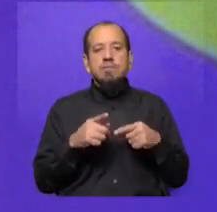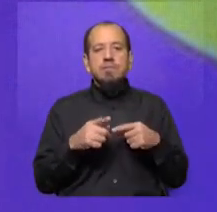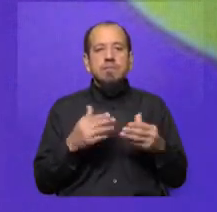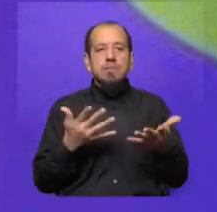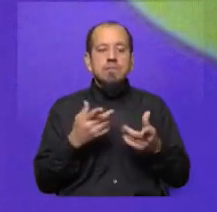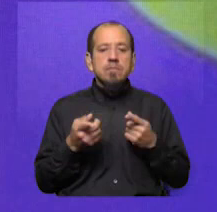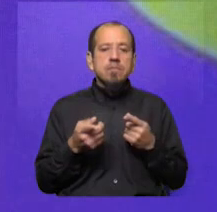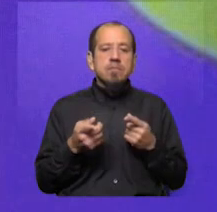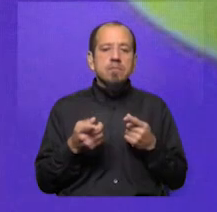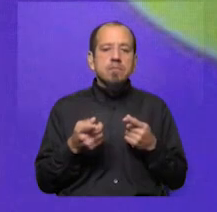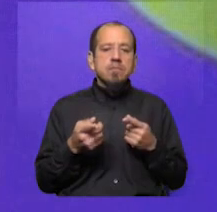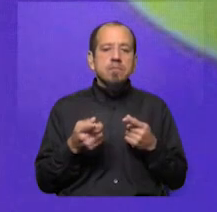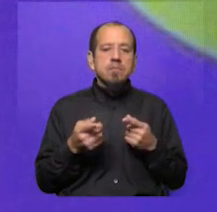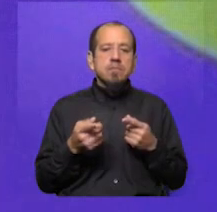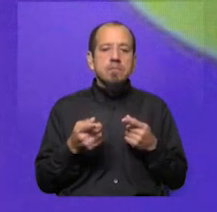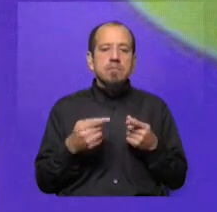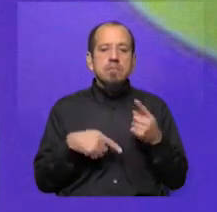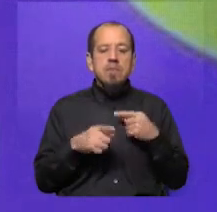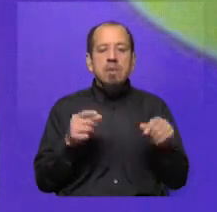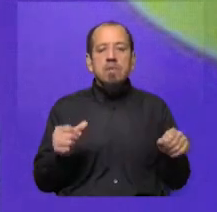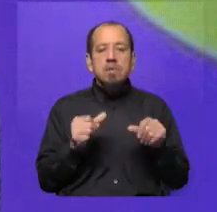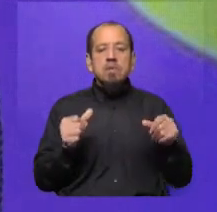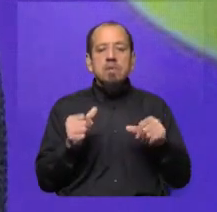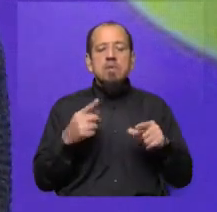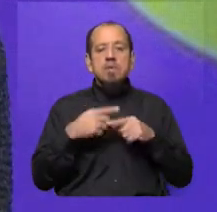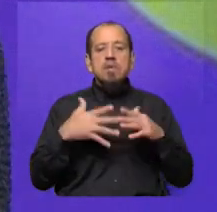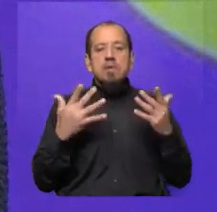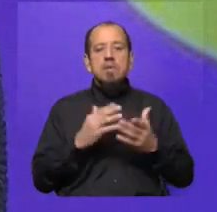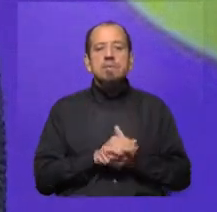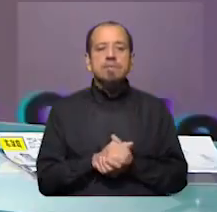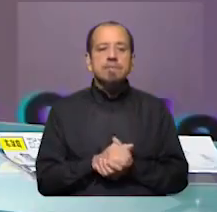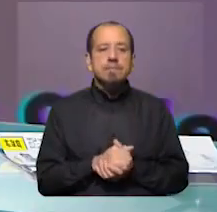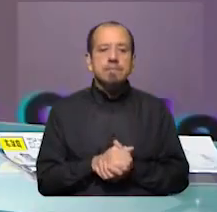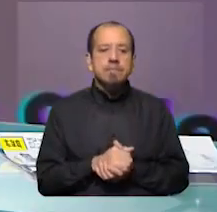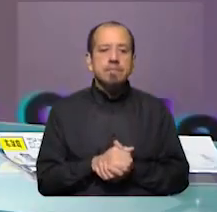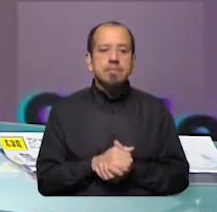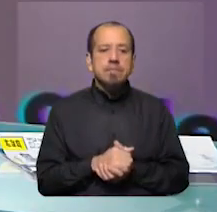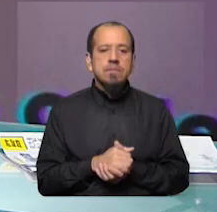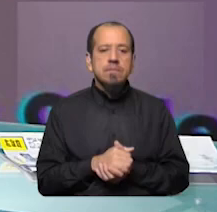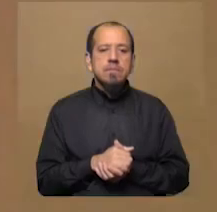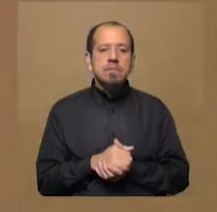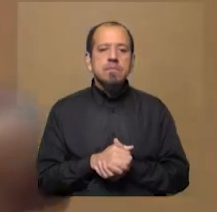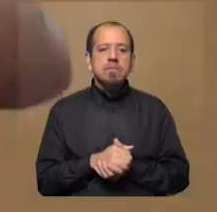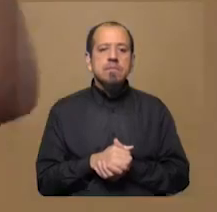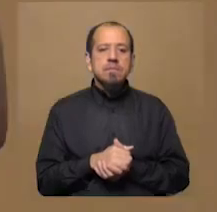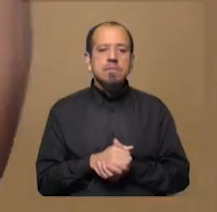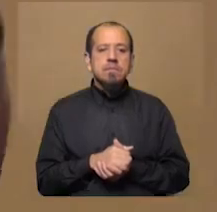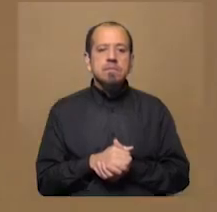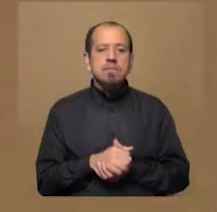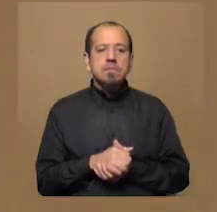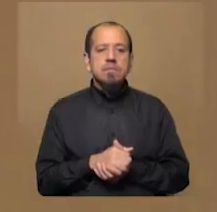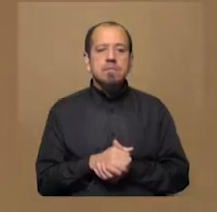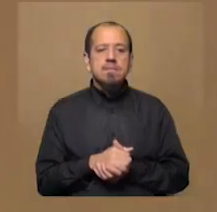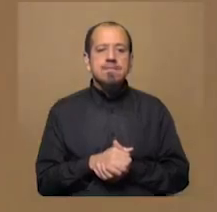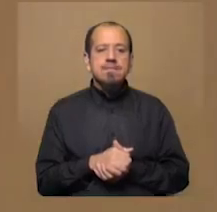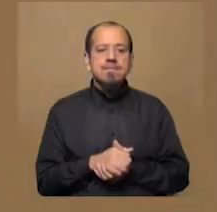y ahora instalaremos todo el festival allí esta locación nueva con su